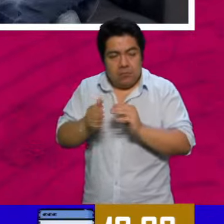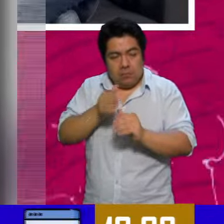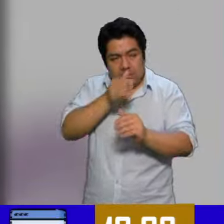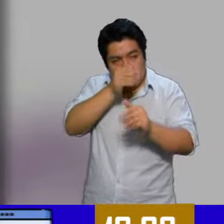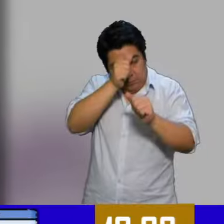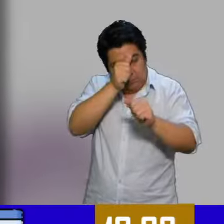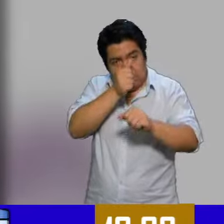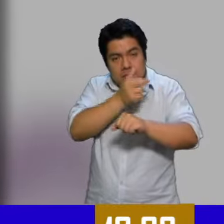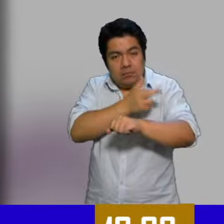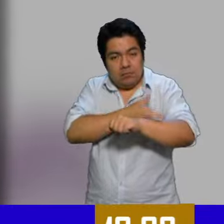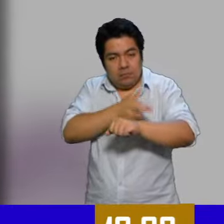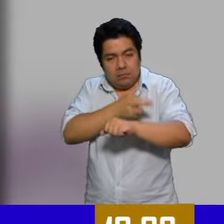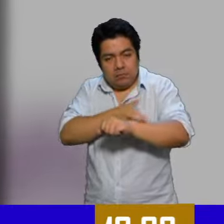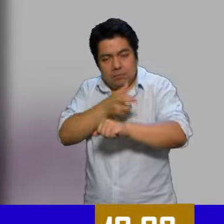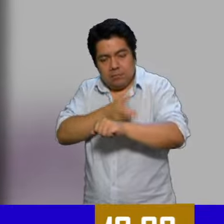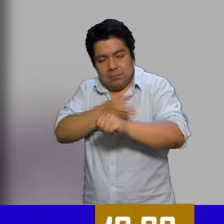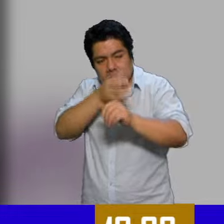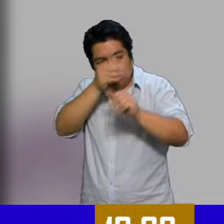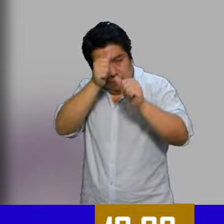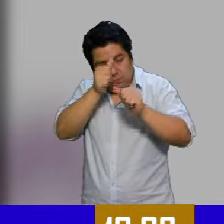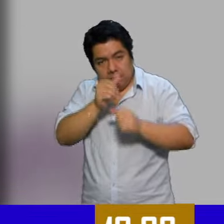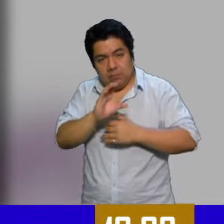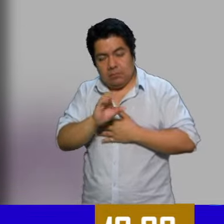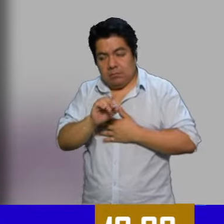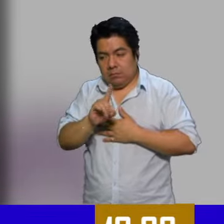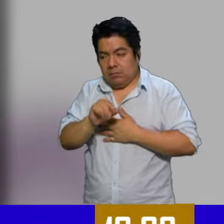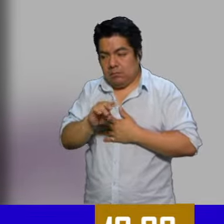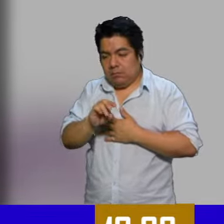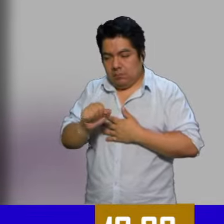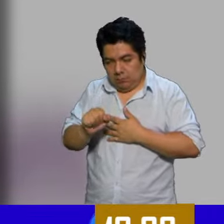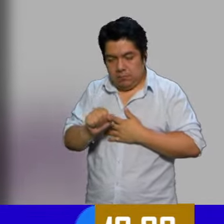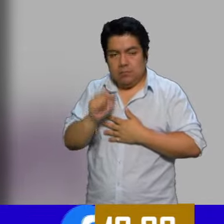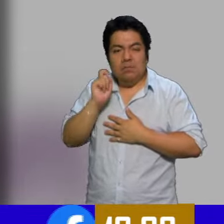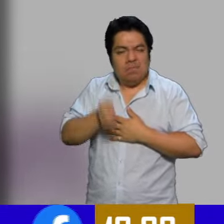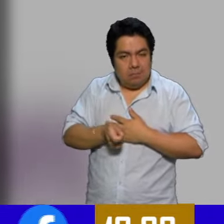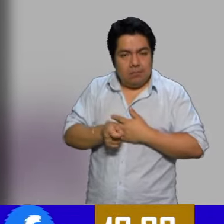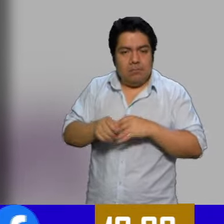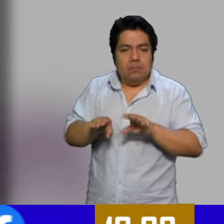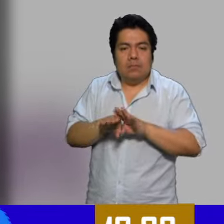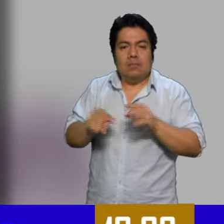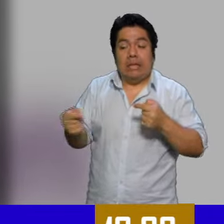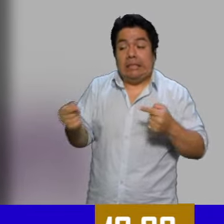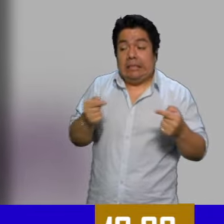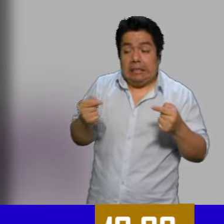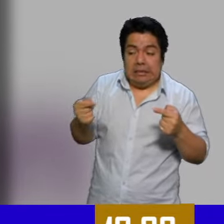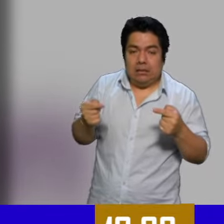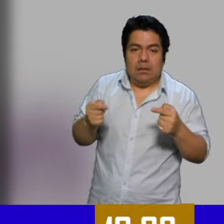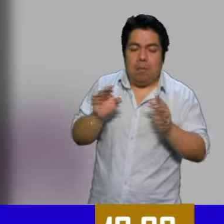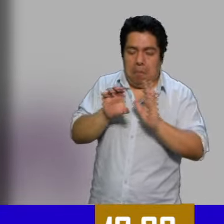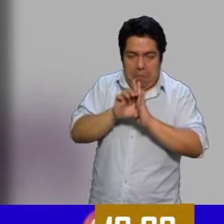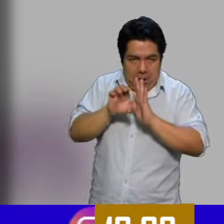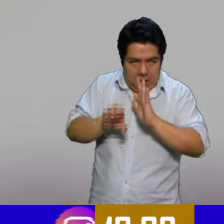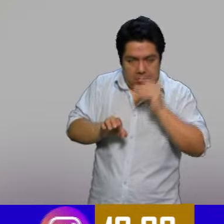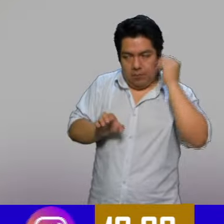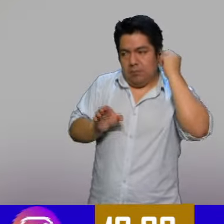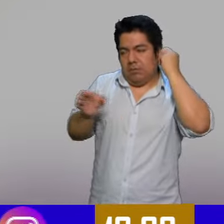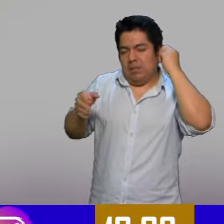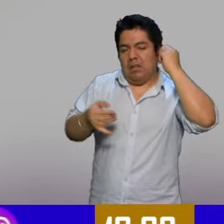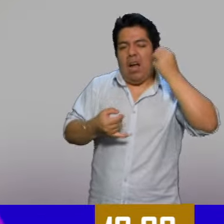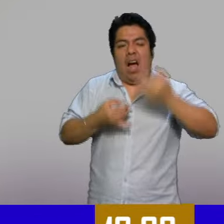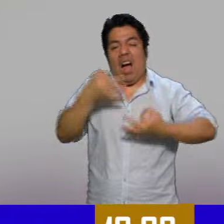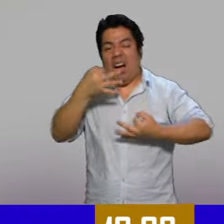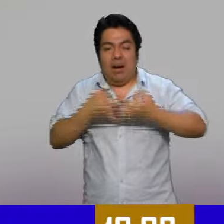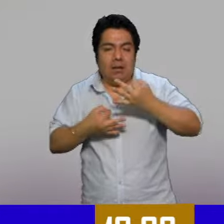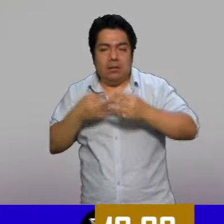conclusivos que no hemos hablado. Y los acuerdos conclusivos es un medio alternativo de solución de controversias. Uh-huh. En lugar de irnos a juicios que